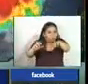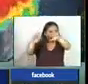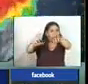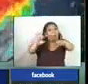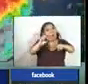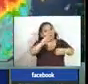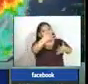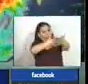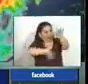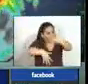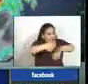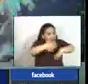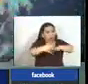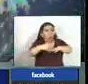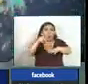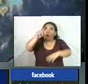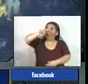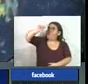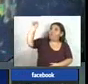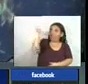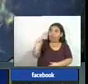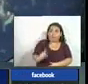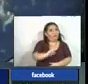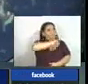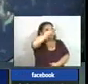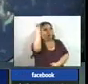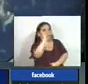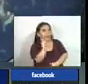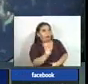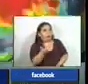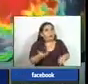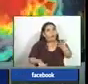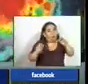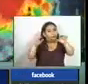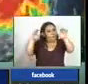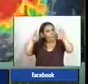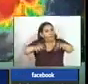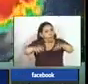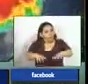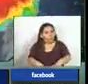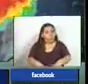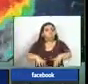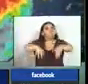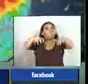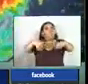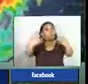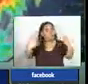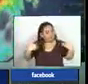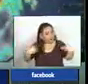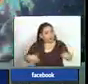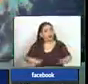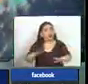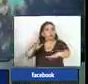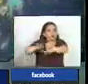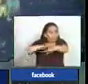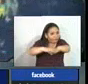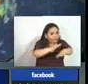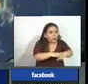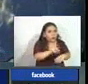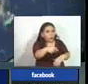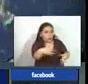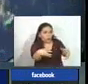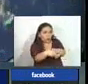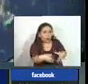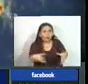tormentas con actividad eléctrica que podrían provocar inundaciones. Y es por ello que ya se ha hecho el llamado a los organismos de